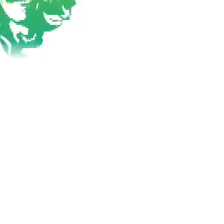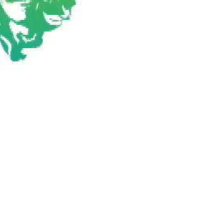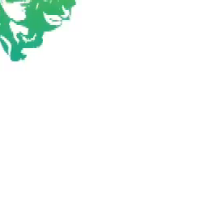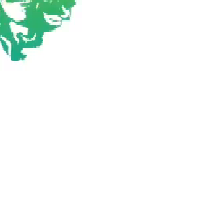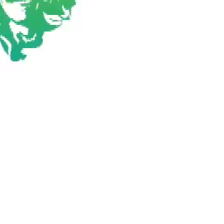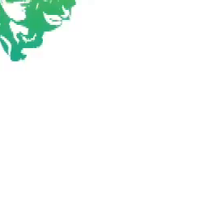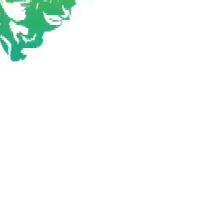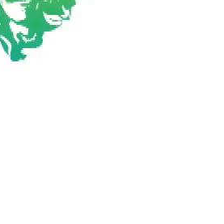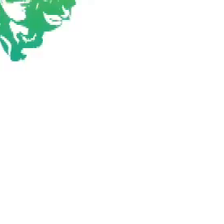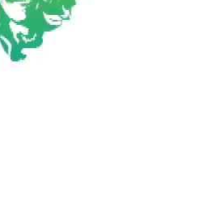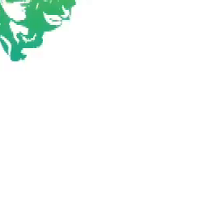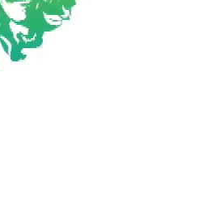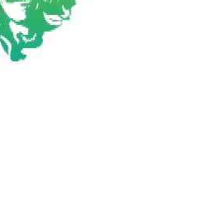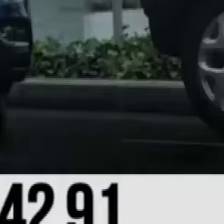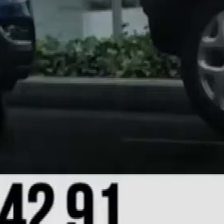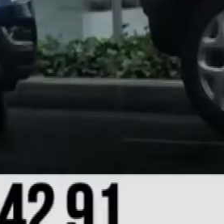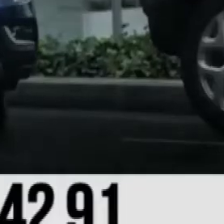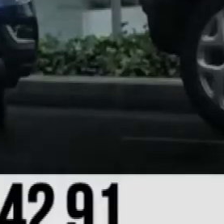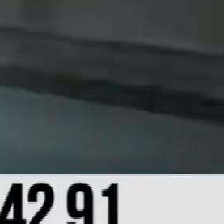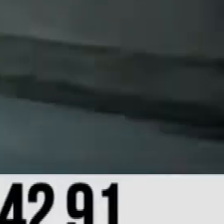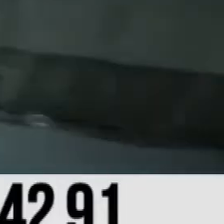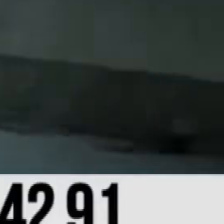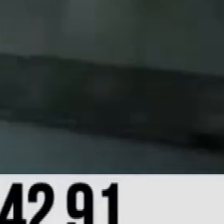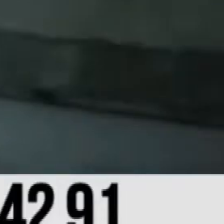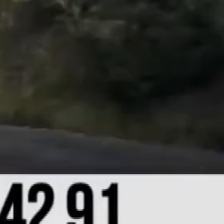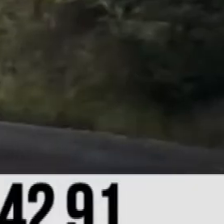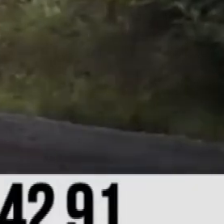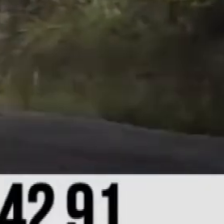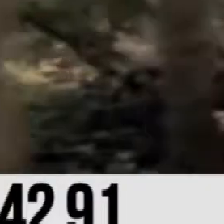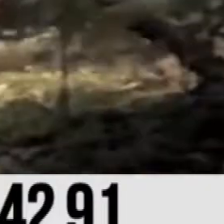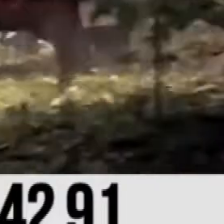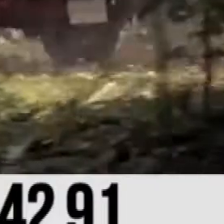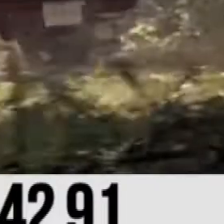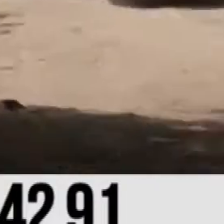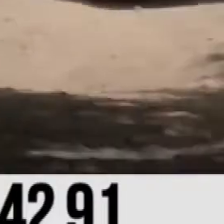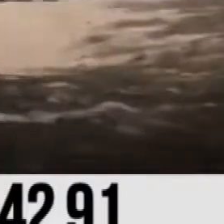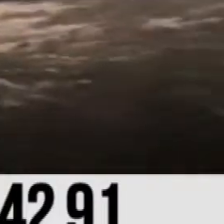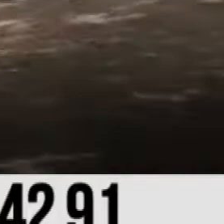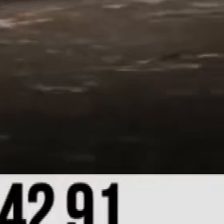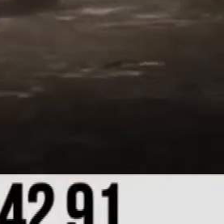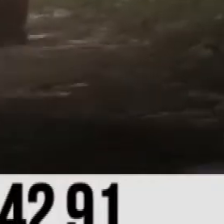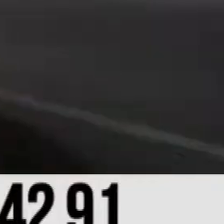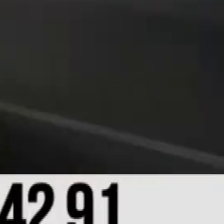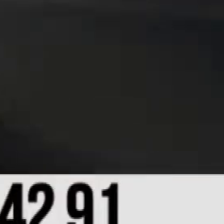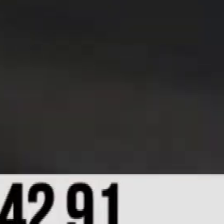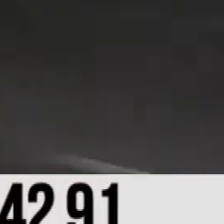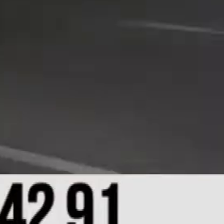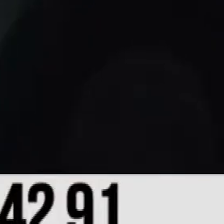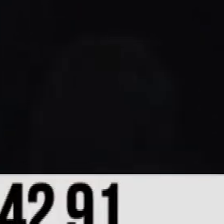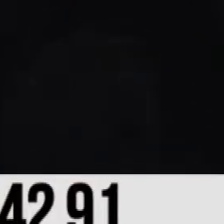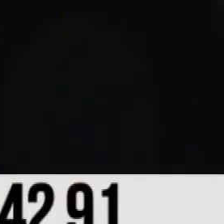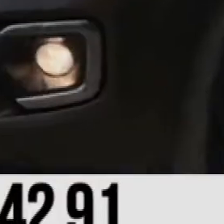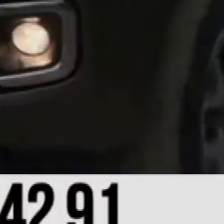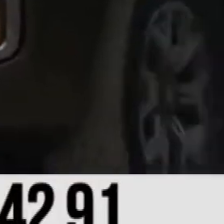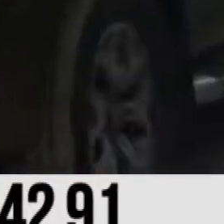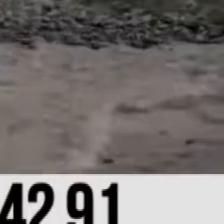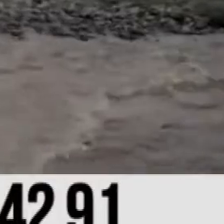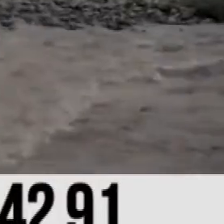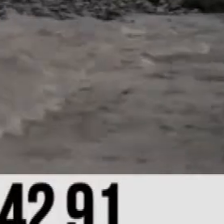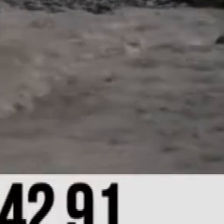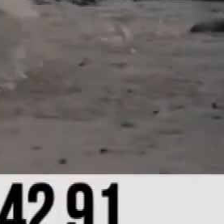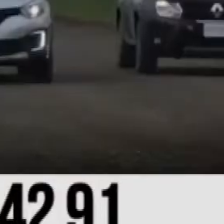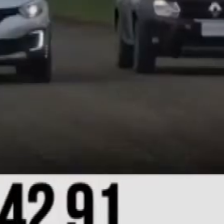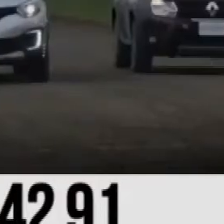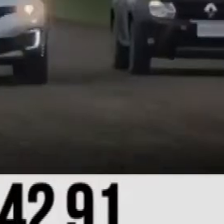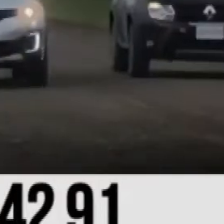ESA Grupo EPM. Un líder es innovación, es todo terreno, es aventura, es estilo, es ayuda.